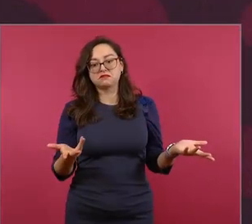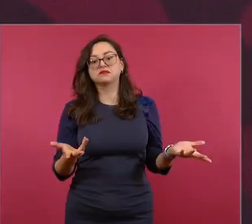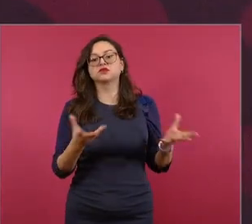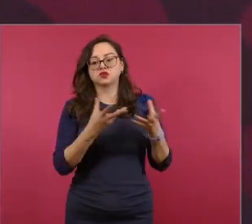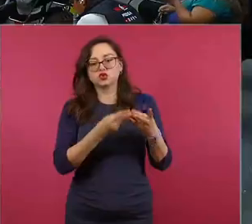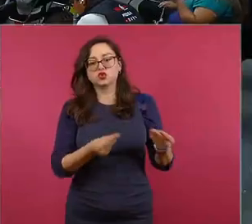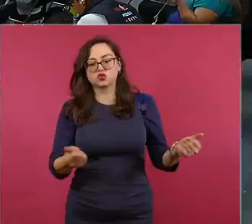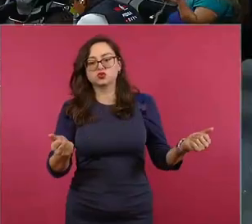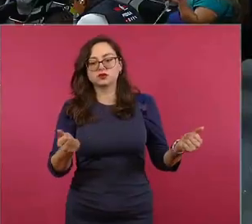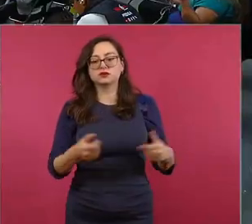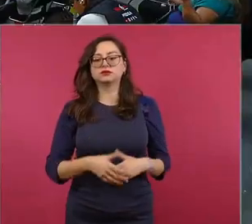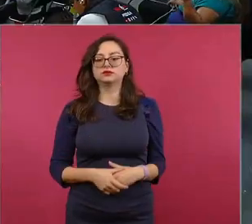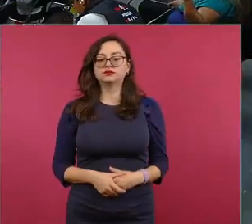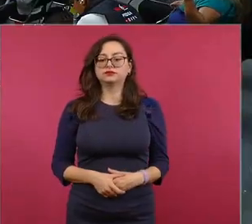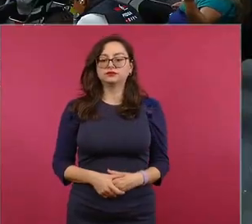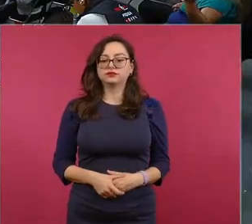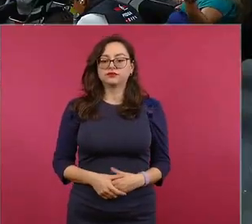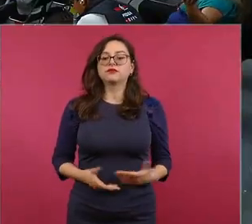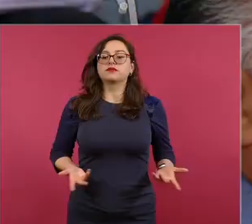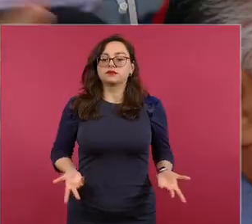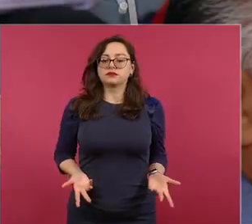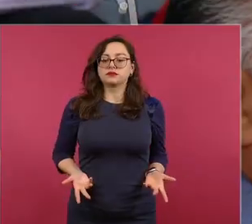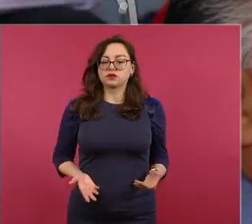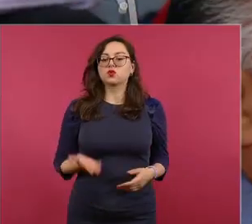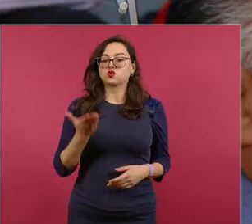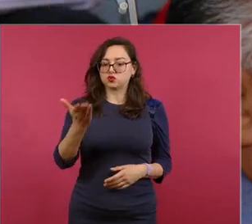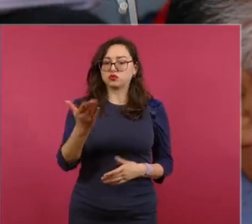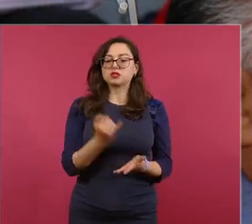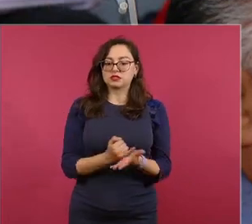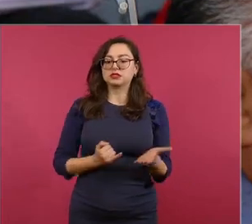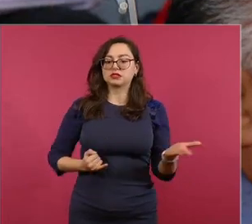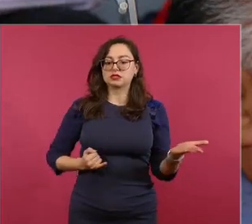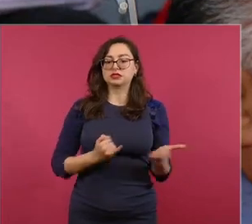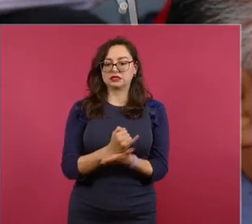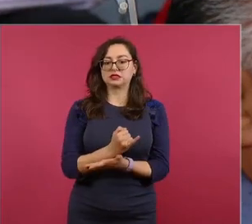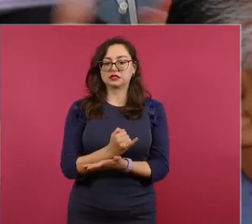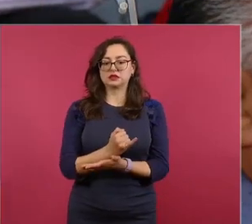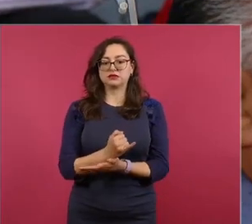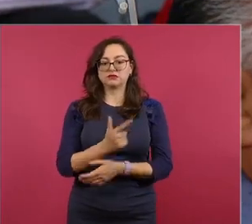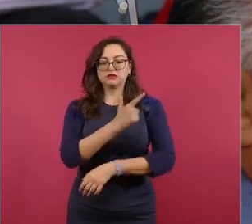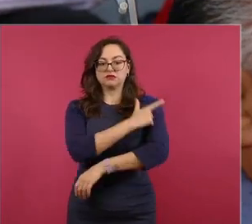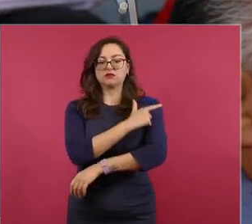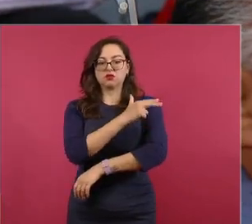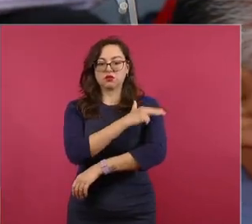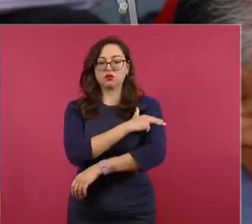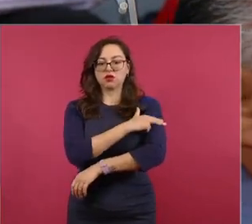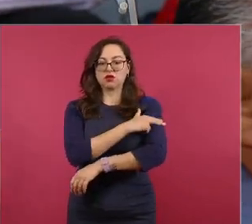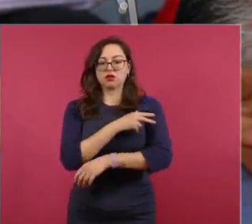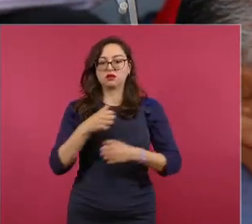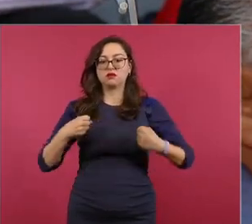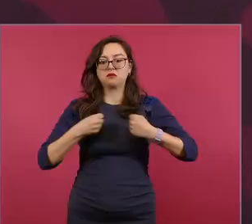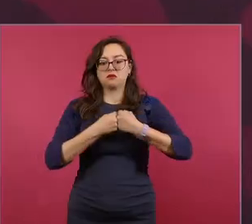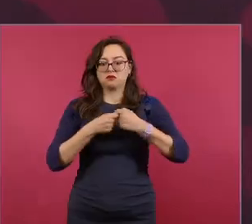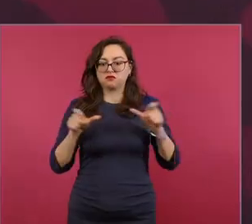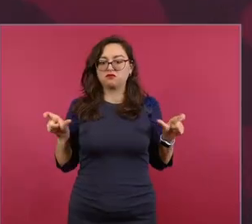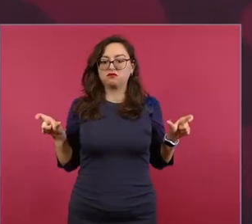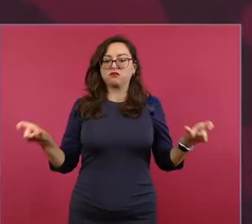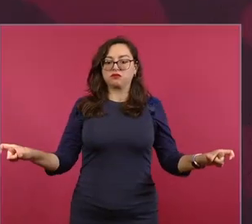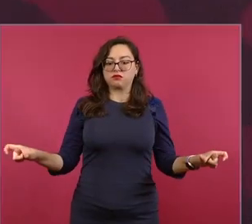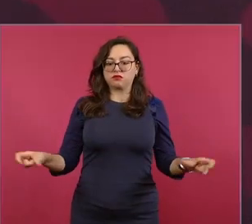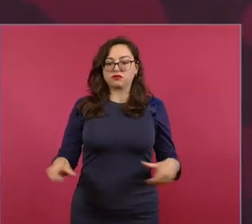cuando precisamente usted decidió llevar a la Guardia Nacional, porque, es decir, cedió porque, a eso. Porque